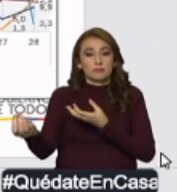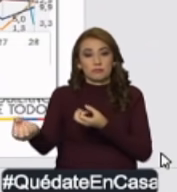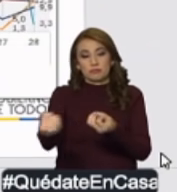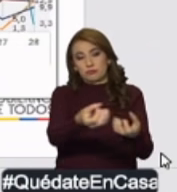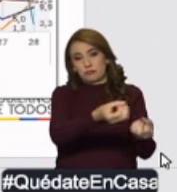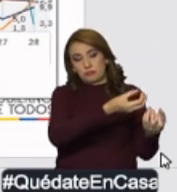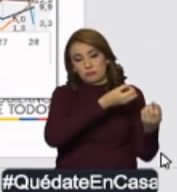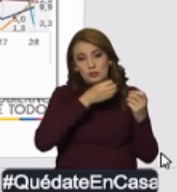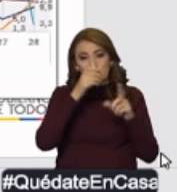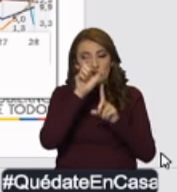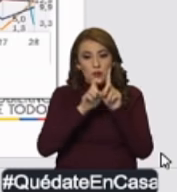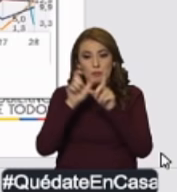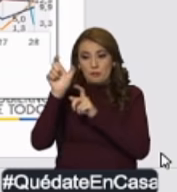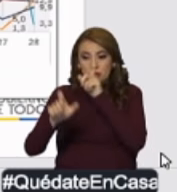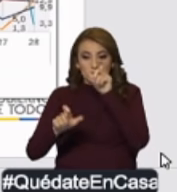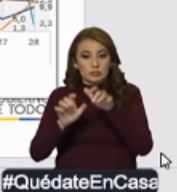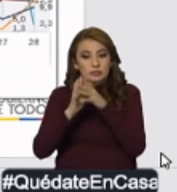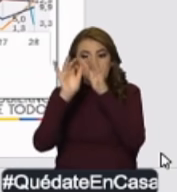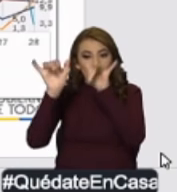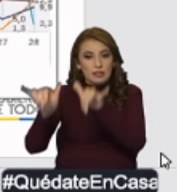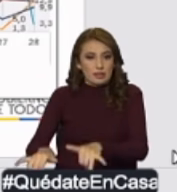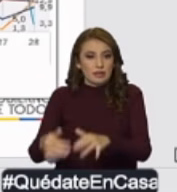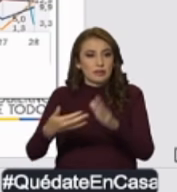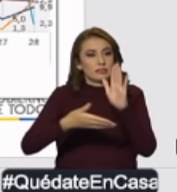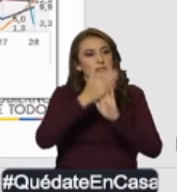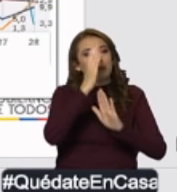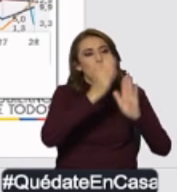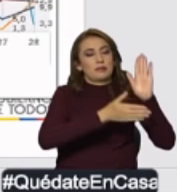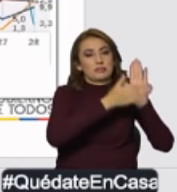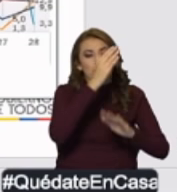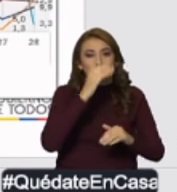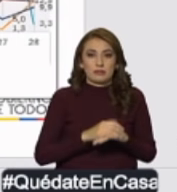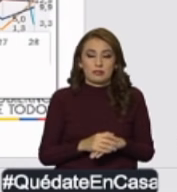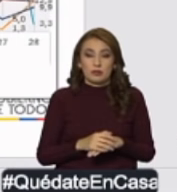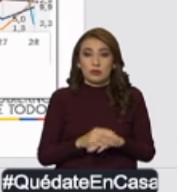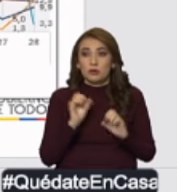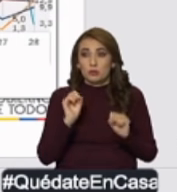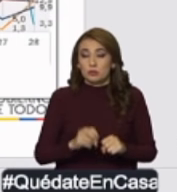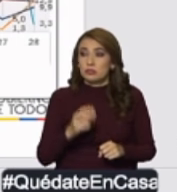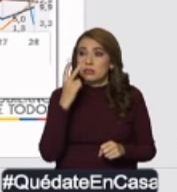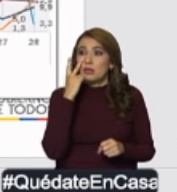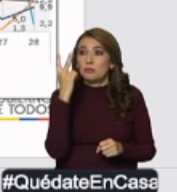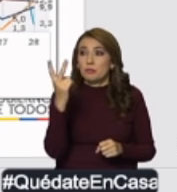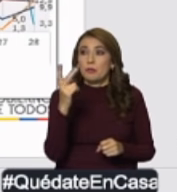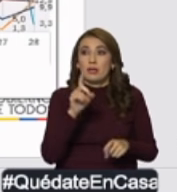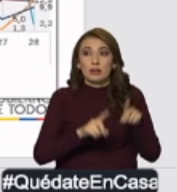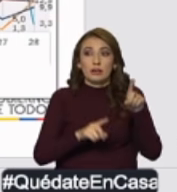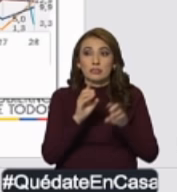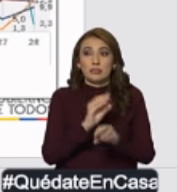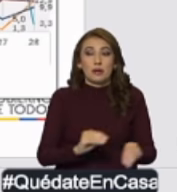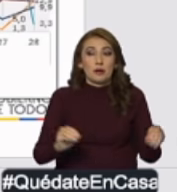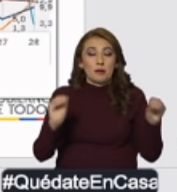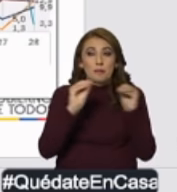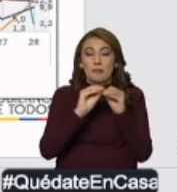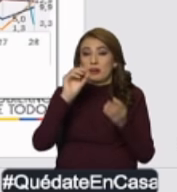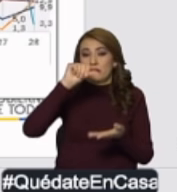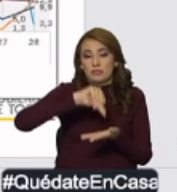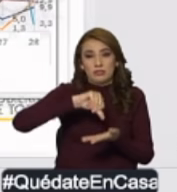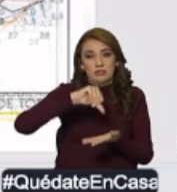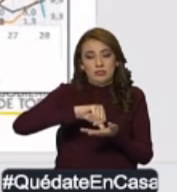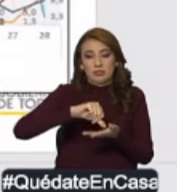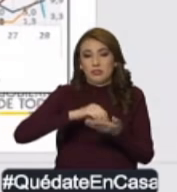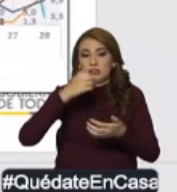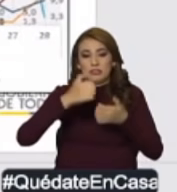decir, dejan los vehículos pero salen obviamente los peatones. Ustedes pueden observar las ciudades que mayor complicación hemos tenido